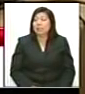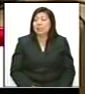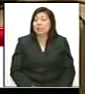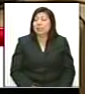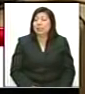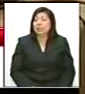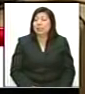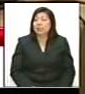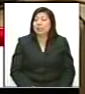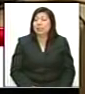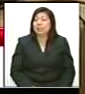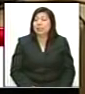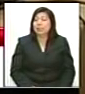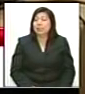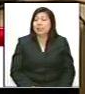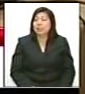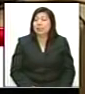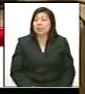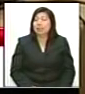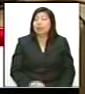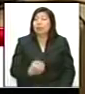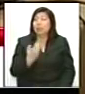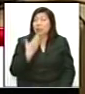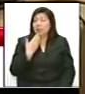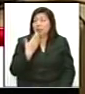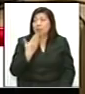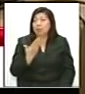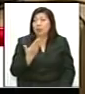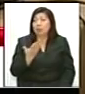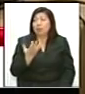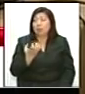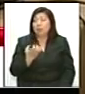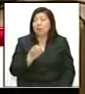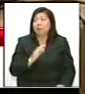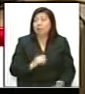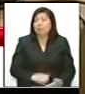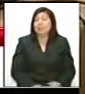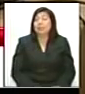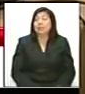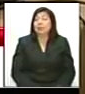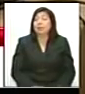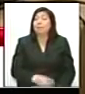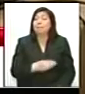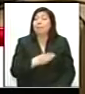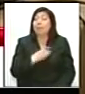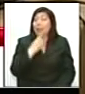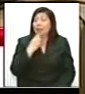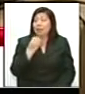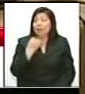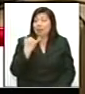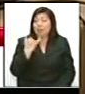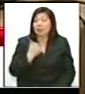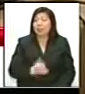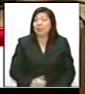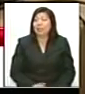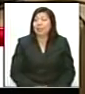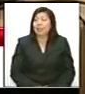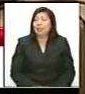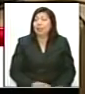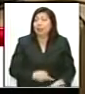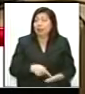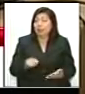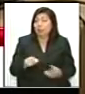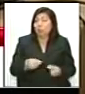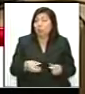región La Libertad, y le he pedido que tome todas las medidas del caso. Usted, señor ministro, me dijo en la llamada que iba a enviar a un